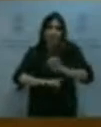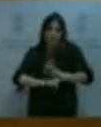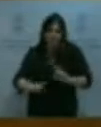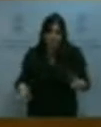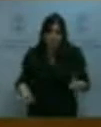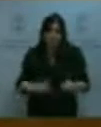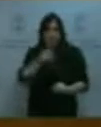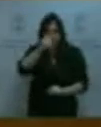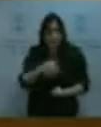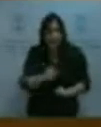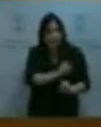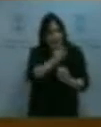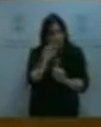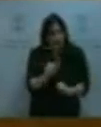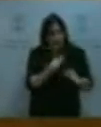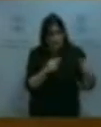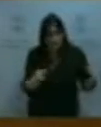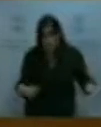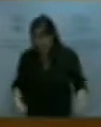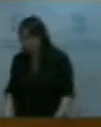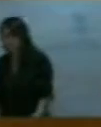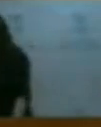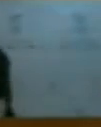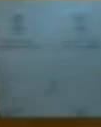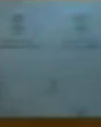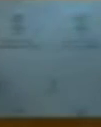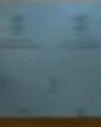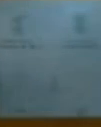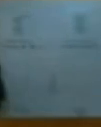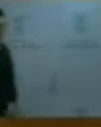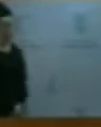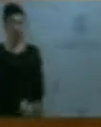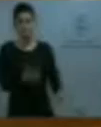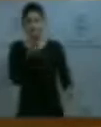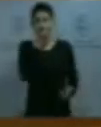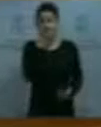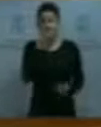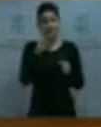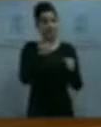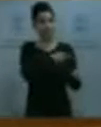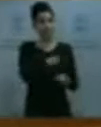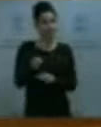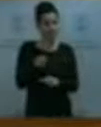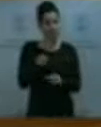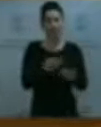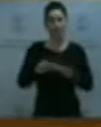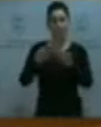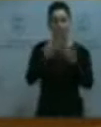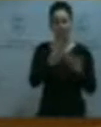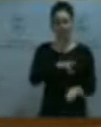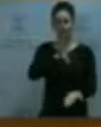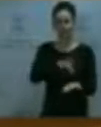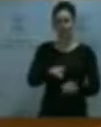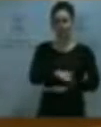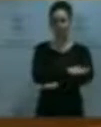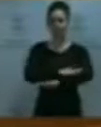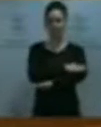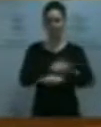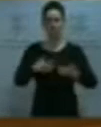que, si ustedes no quieren fijarse en el estudio que realizó el Ministerio de Industria, naturalmente a petición propia, para